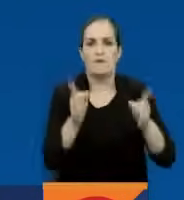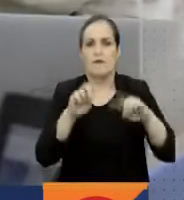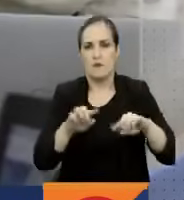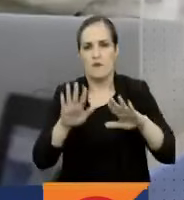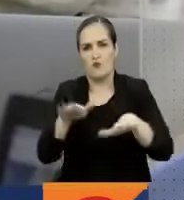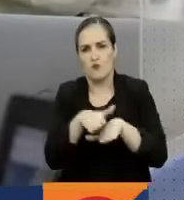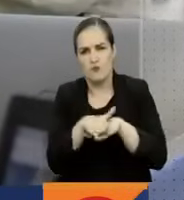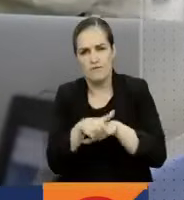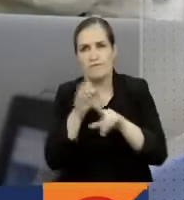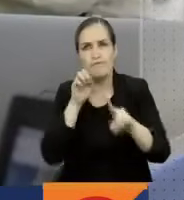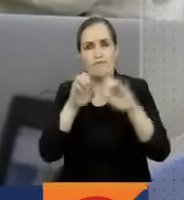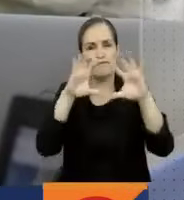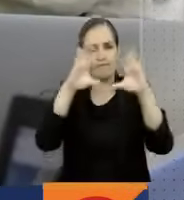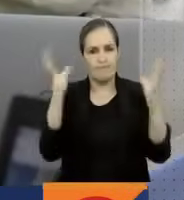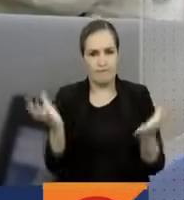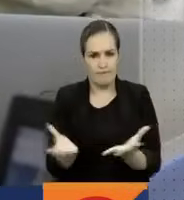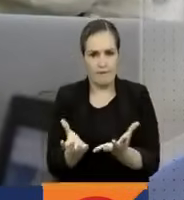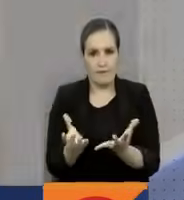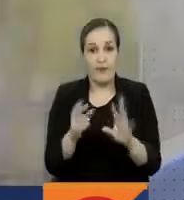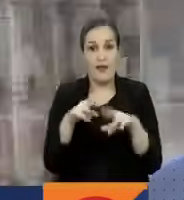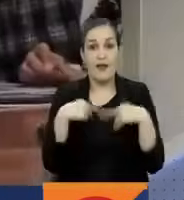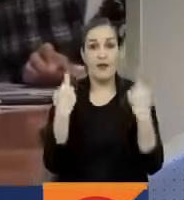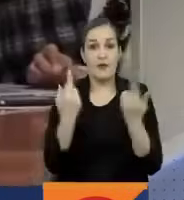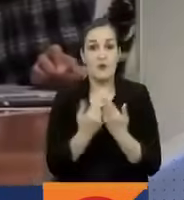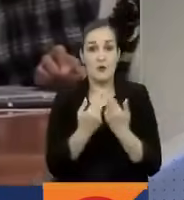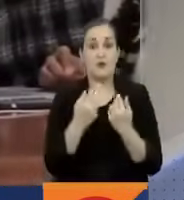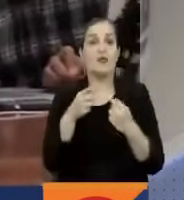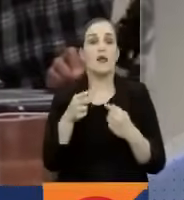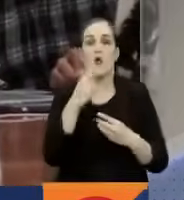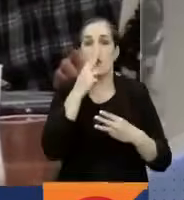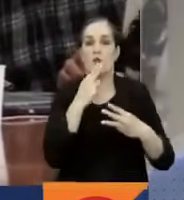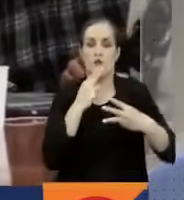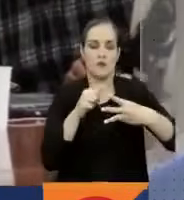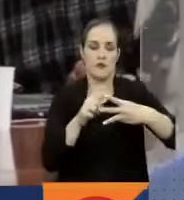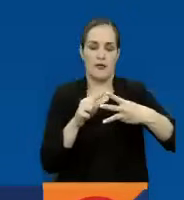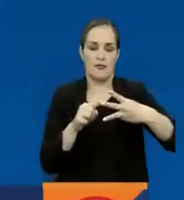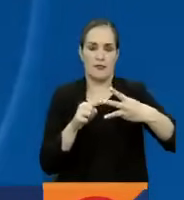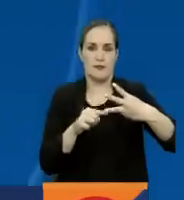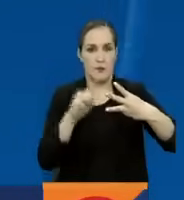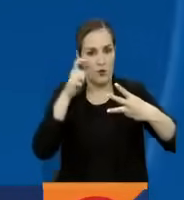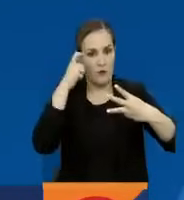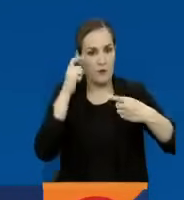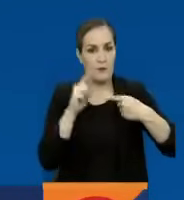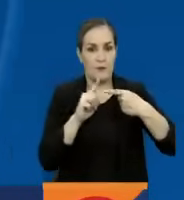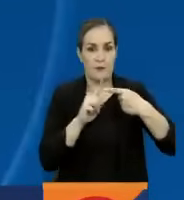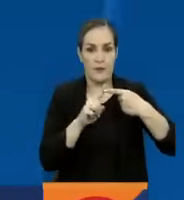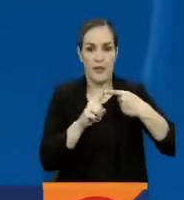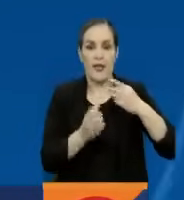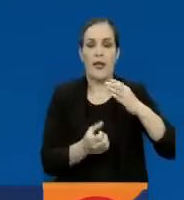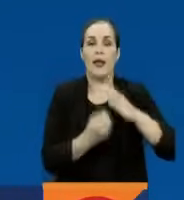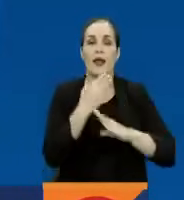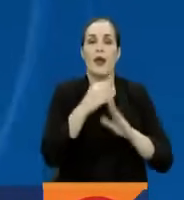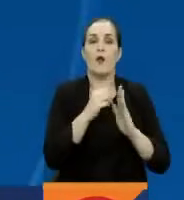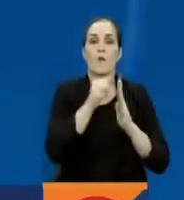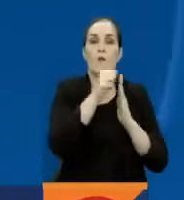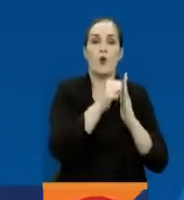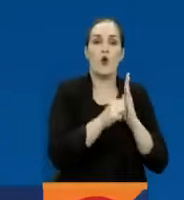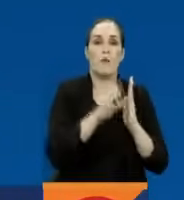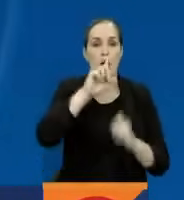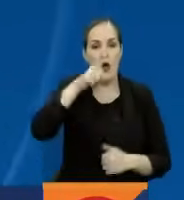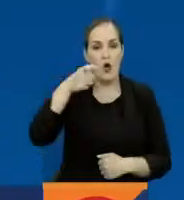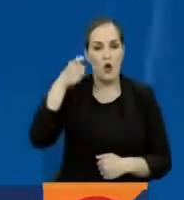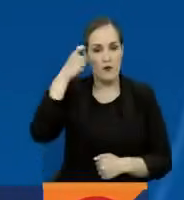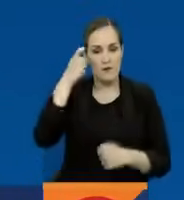planeta la reunión con los activistas ambientales generó tres compromisos por parte del gobierno uno crear un programa de gobernanza integral